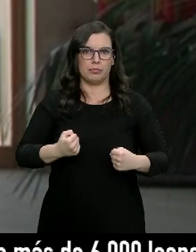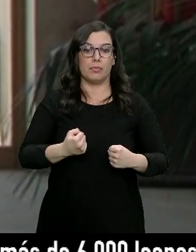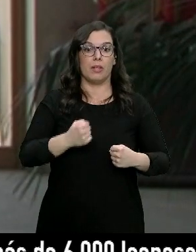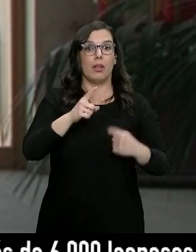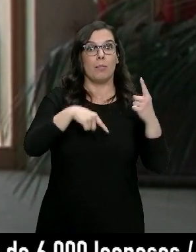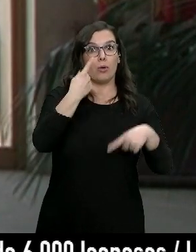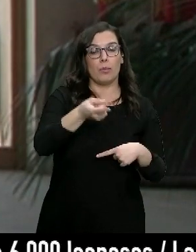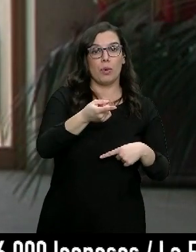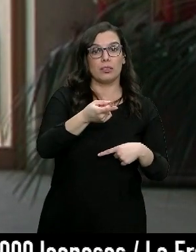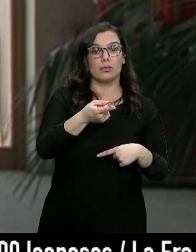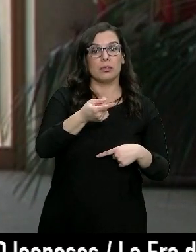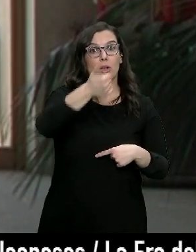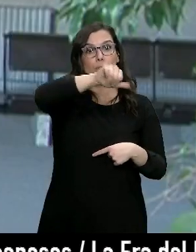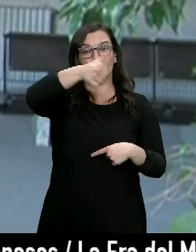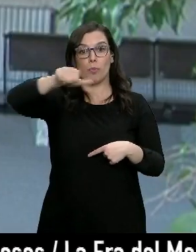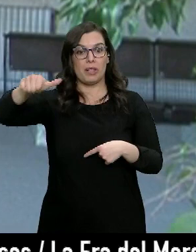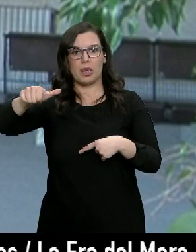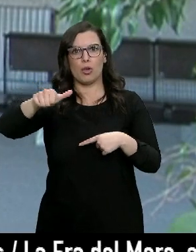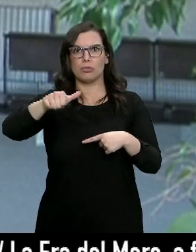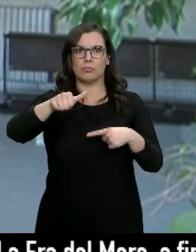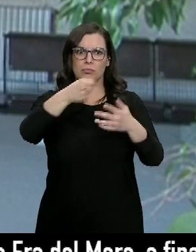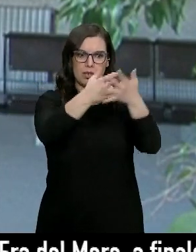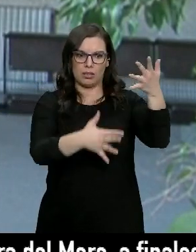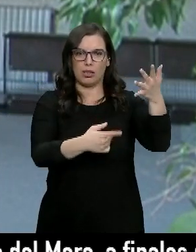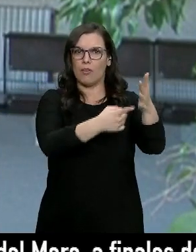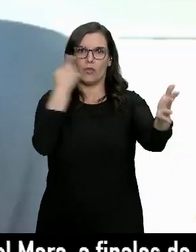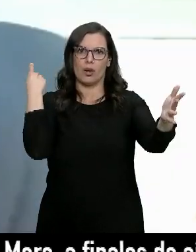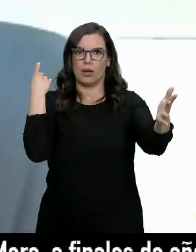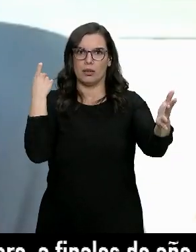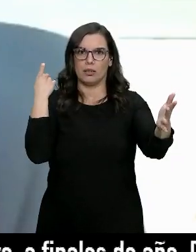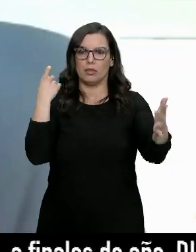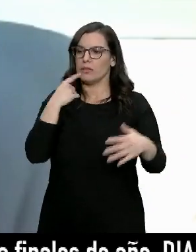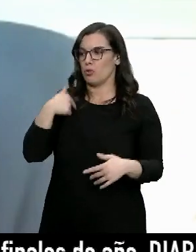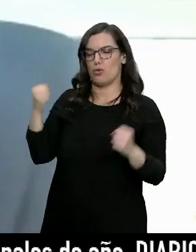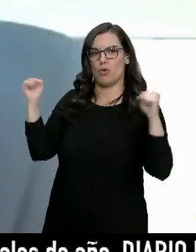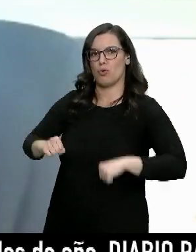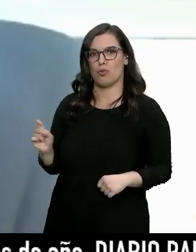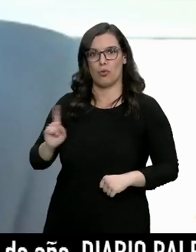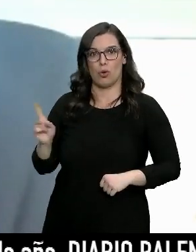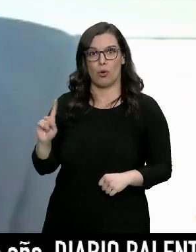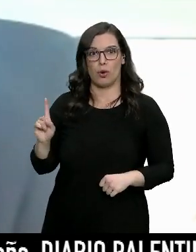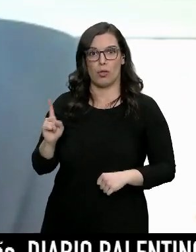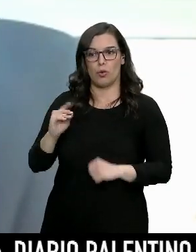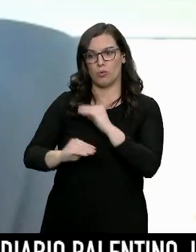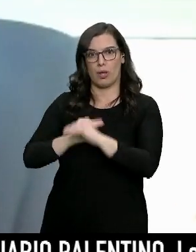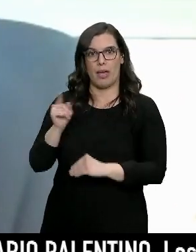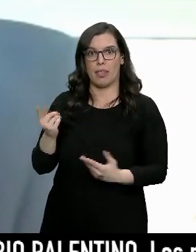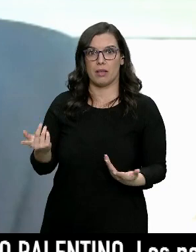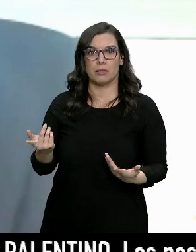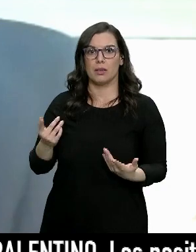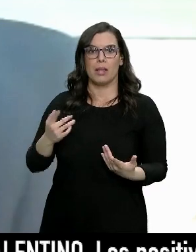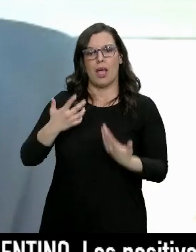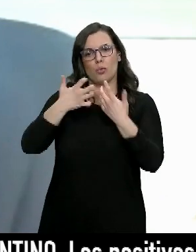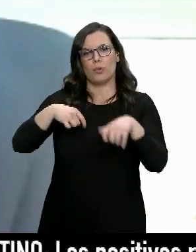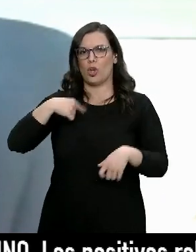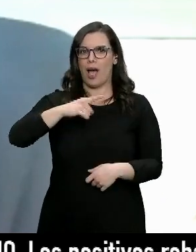de recuperación no aparecen las personas que habían suspendido. Les comunica que no está de acuerdo con esa práctica e inmediatamente es amenazado